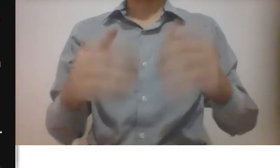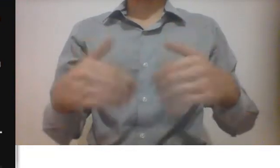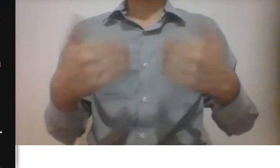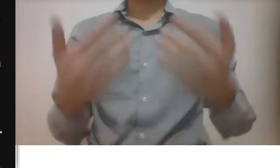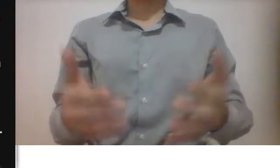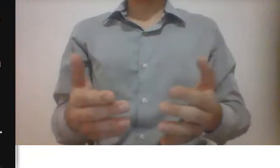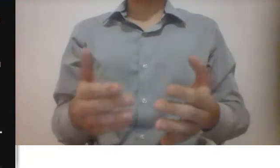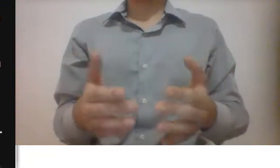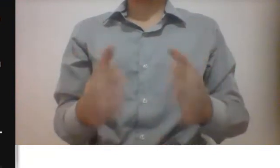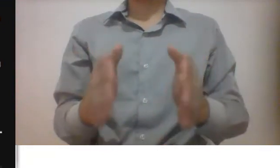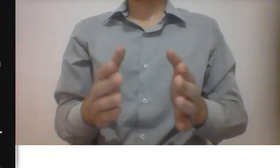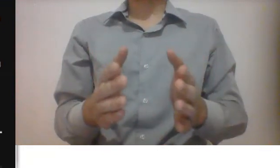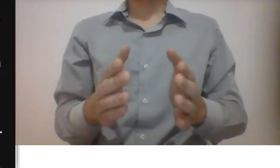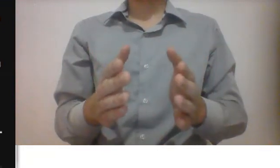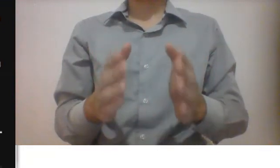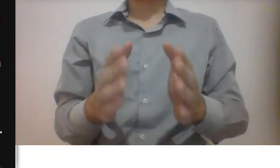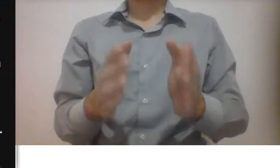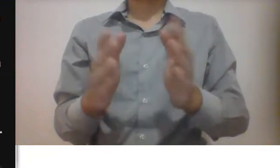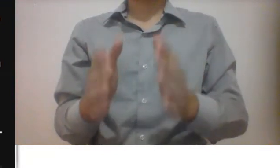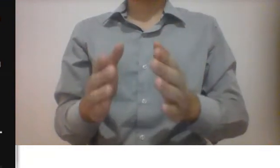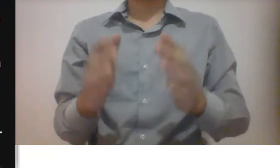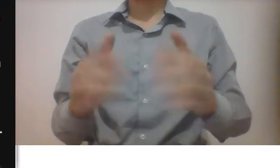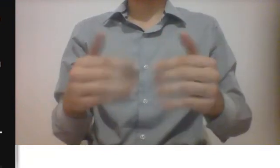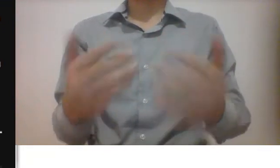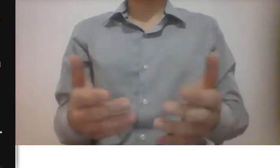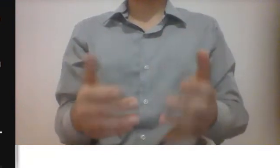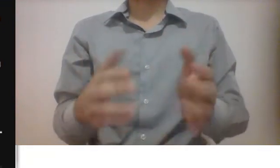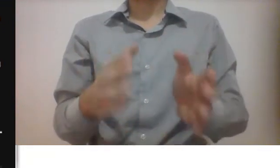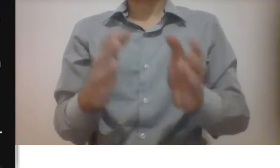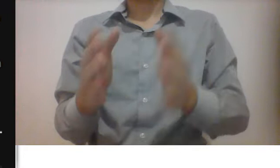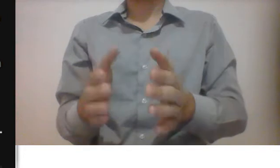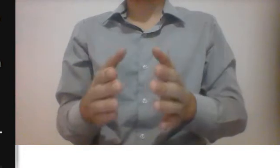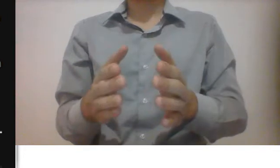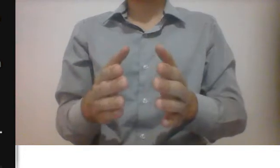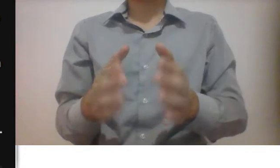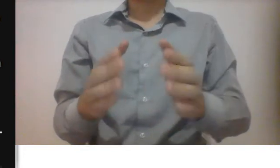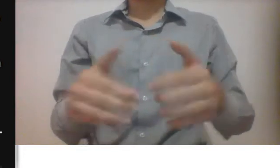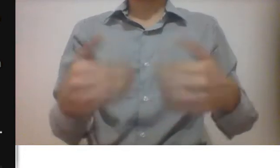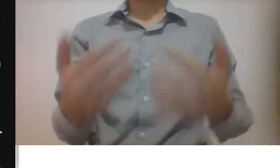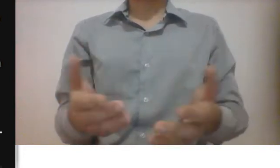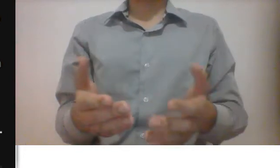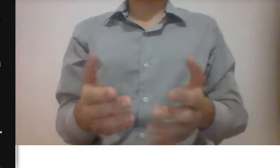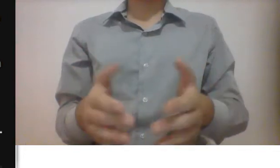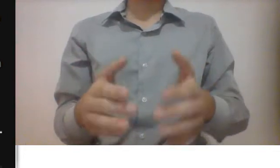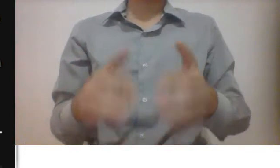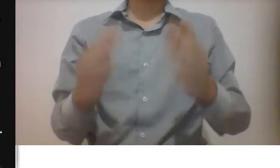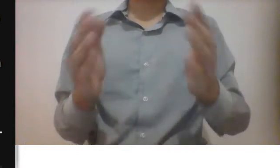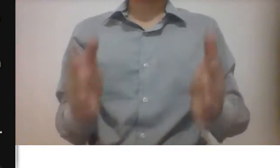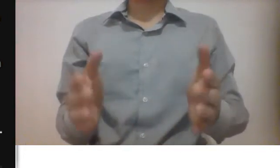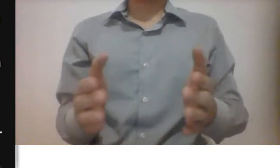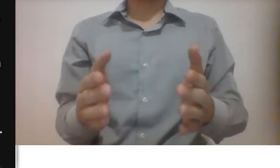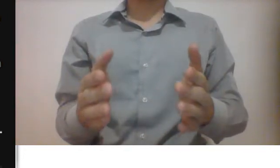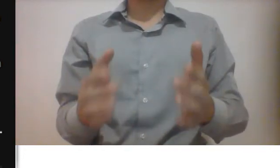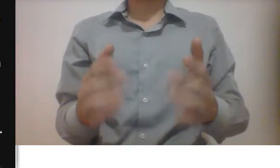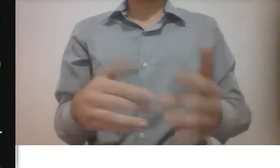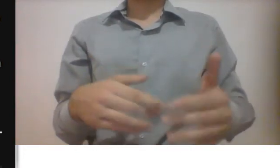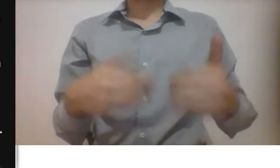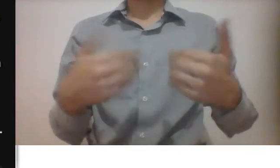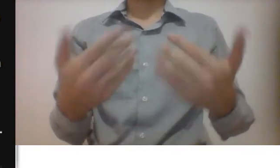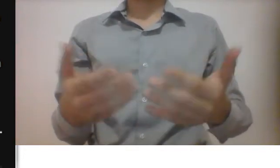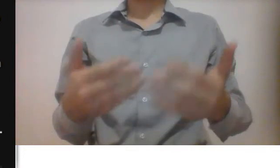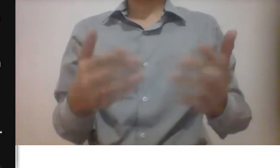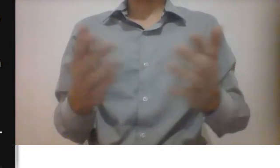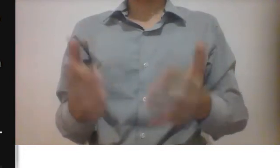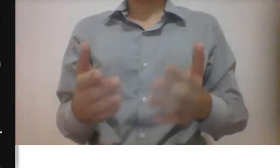facturera. Además de esto, uno de las personas que se había señalado como presunto dueño resultó ser que, bueno, esta ya había fallecido y